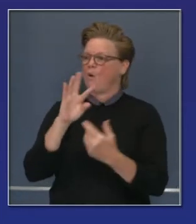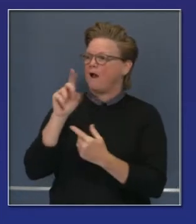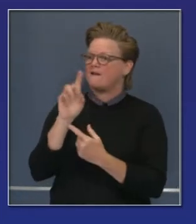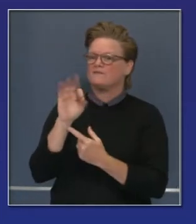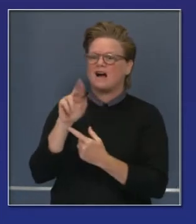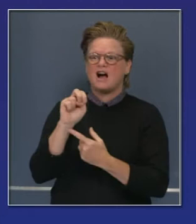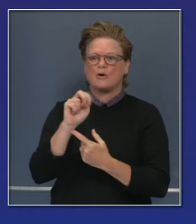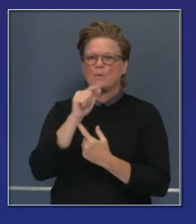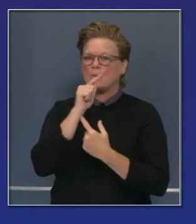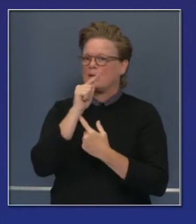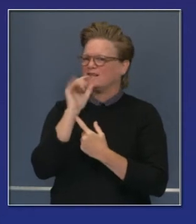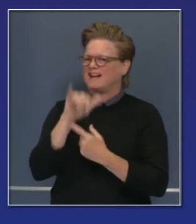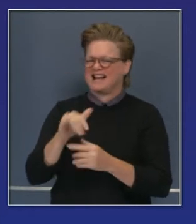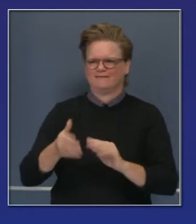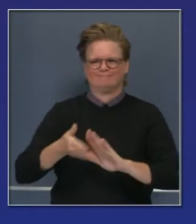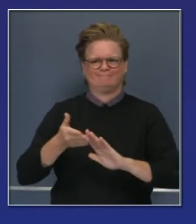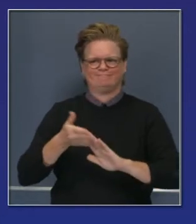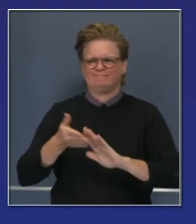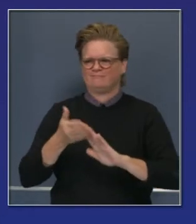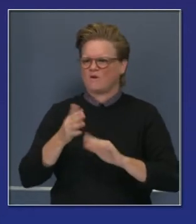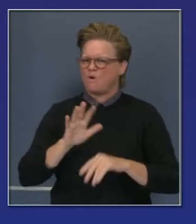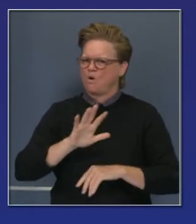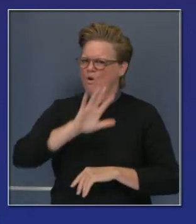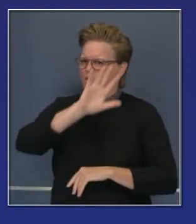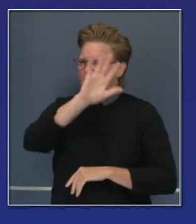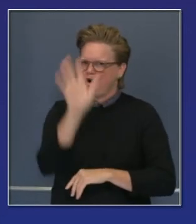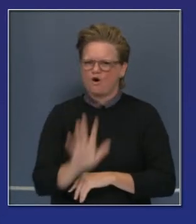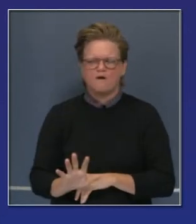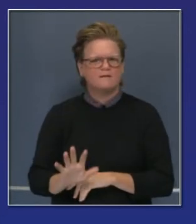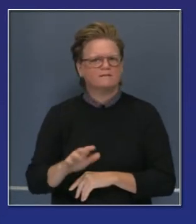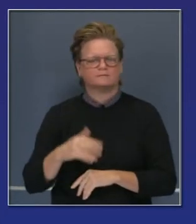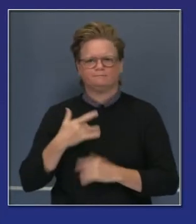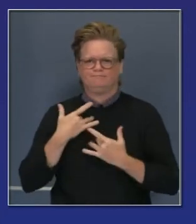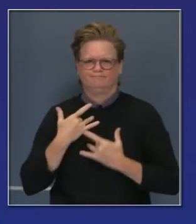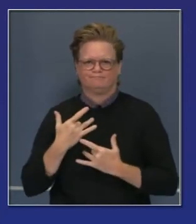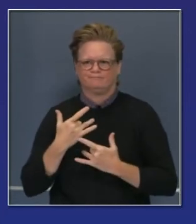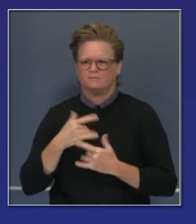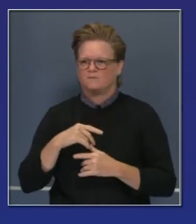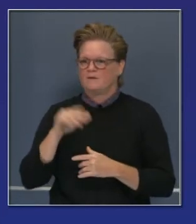Fire y otros 7 individuos trágicamente perdieron sus vidas.